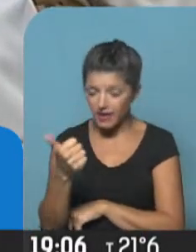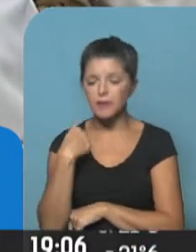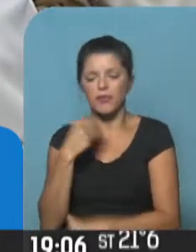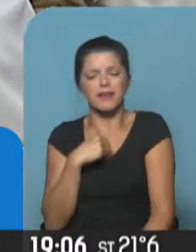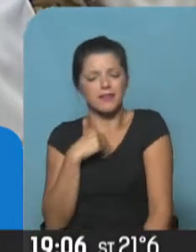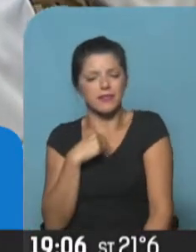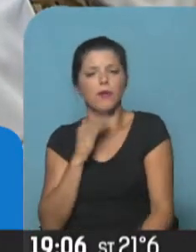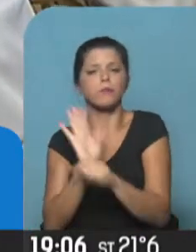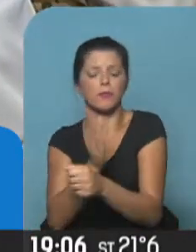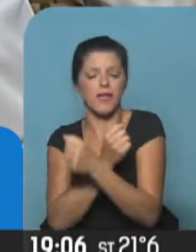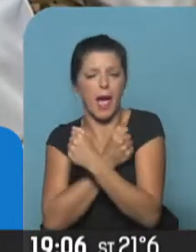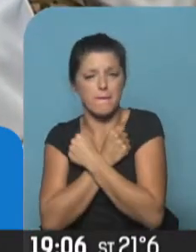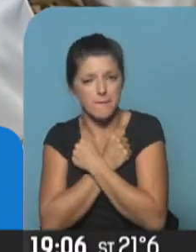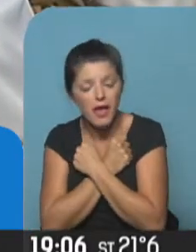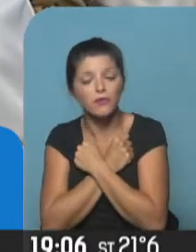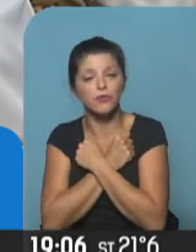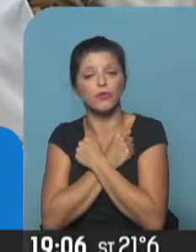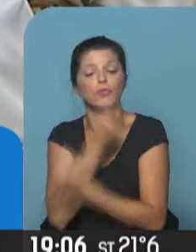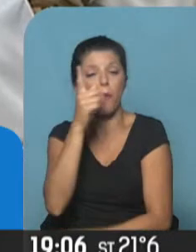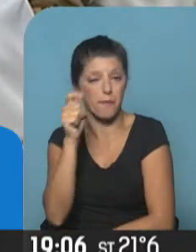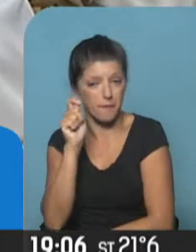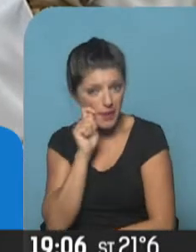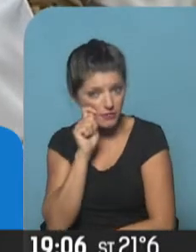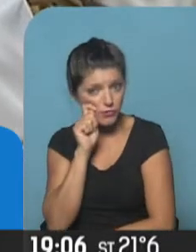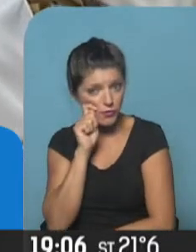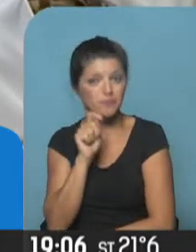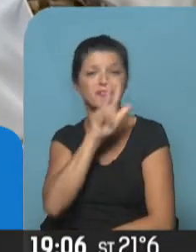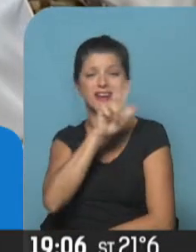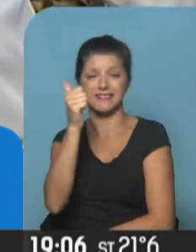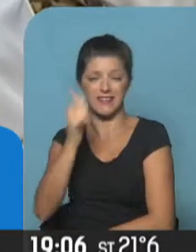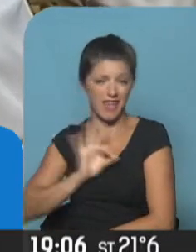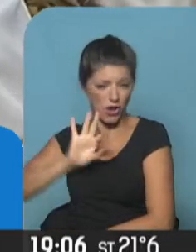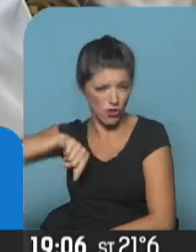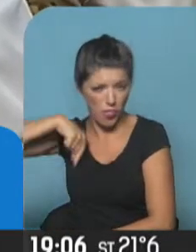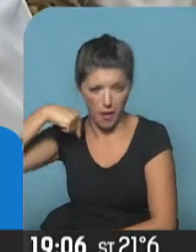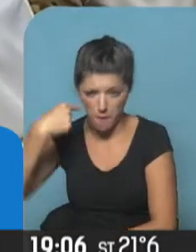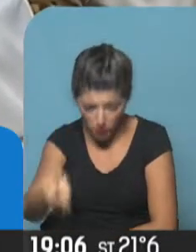en los brazos y poder darle el beso casi 36 años después,